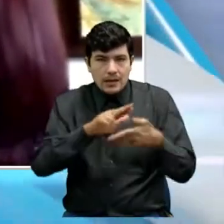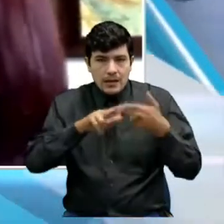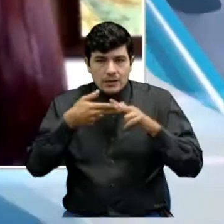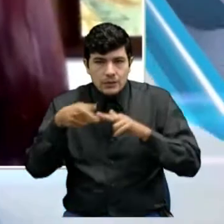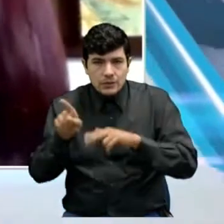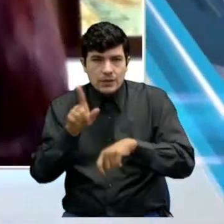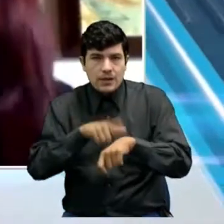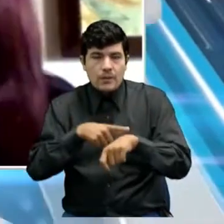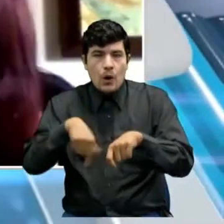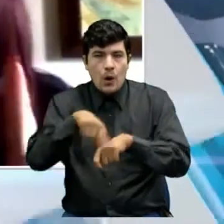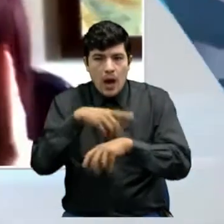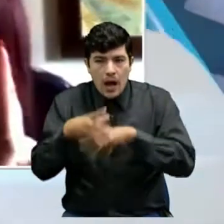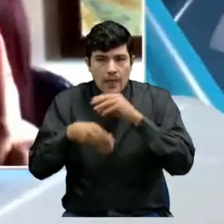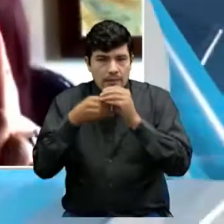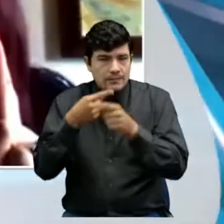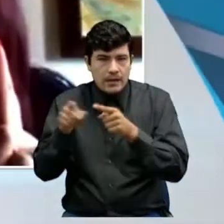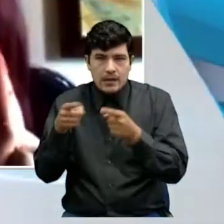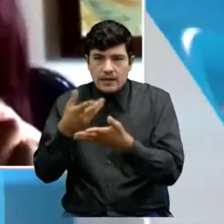horas extras y demás.